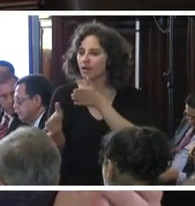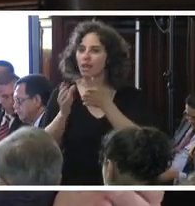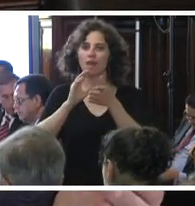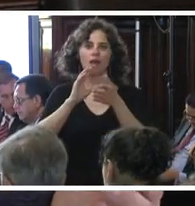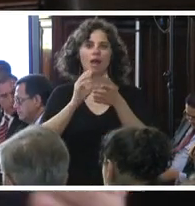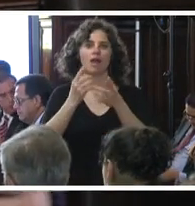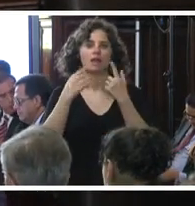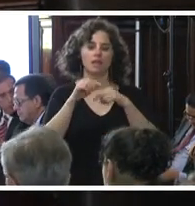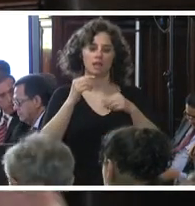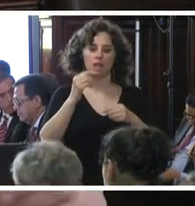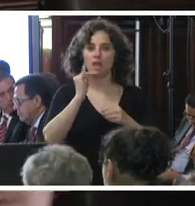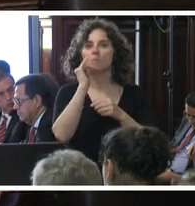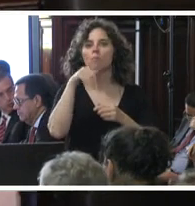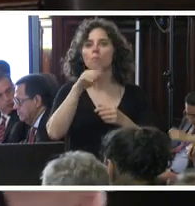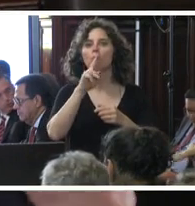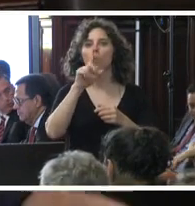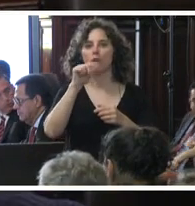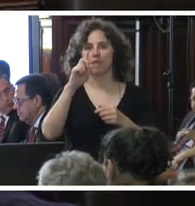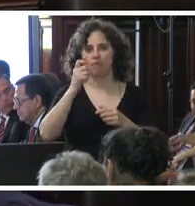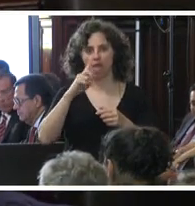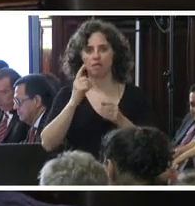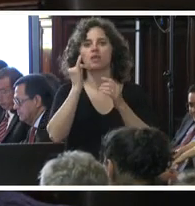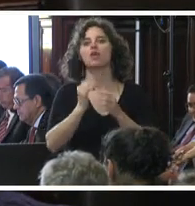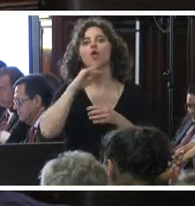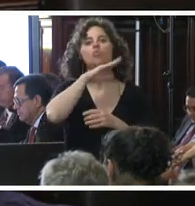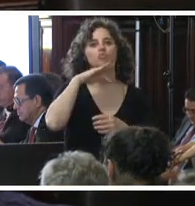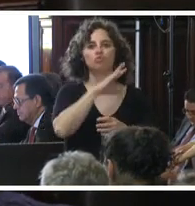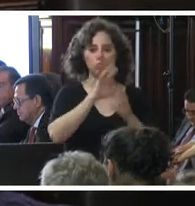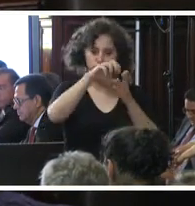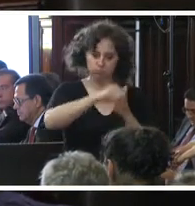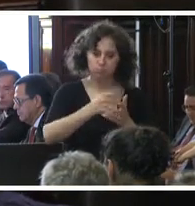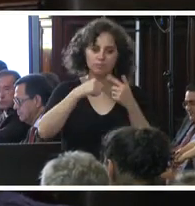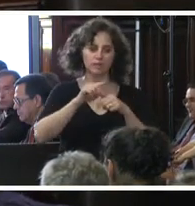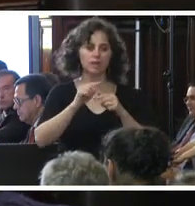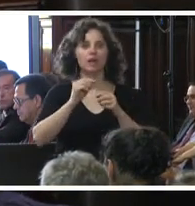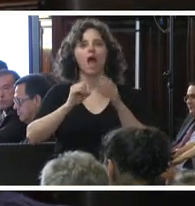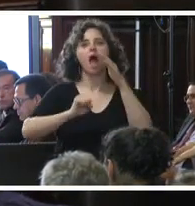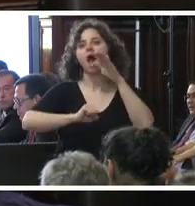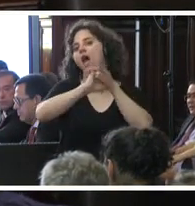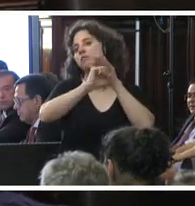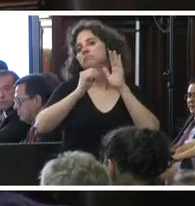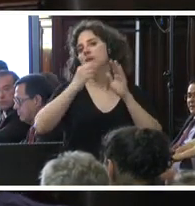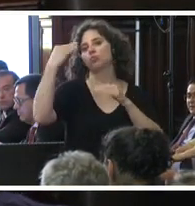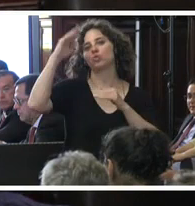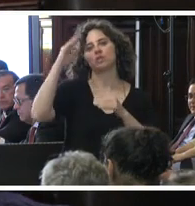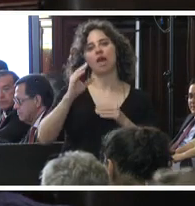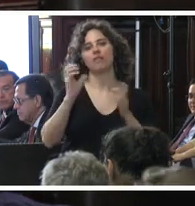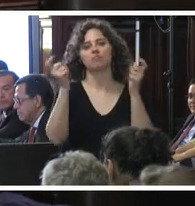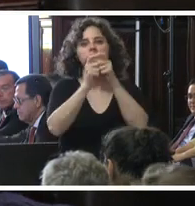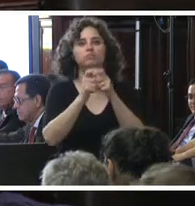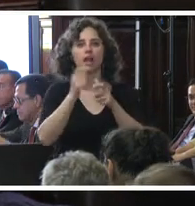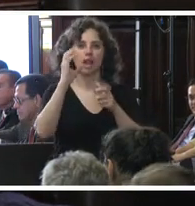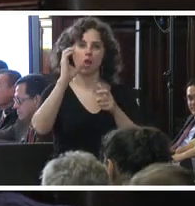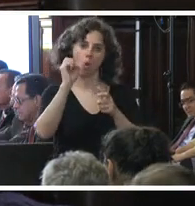espiral de impunidad y corrupción, el adoptar las recomendaciones del Alto Comisionado de Naciones Unidas con respecto a la creación de un consejo